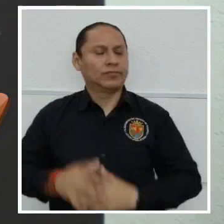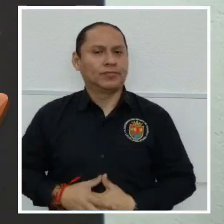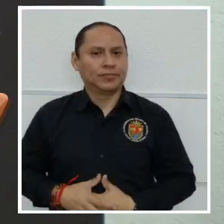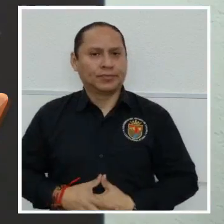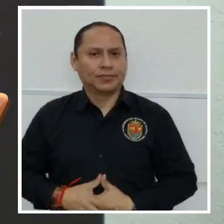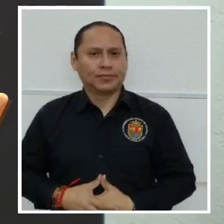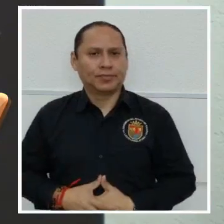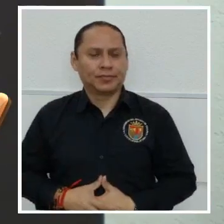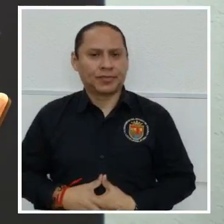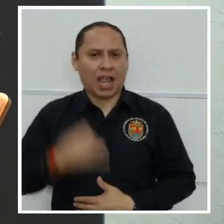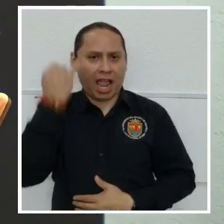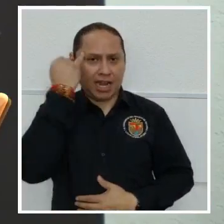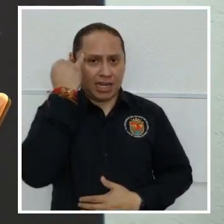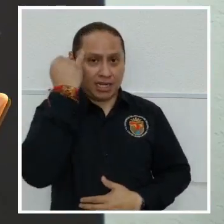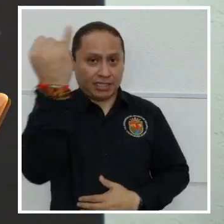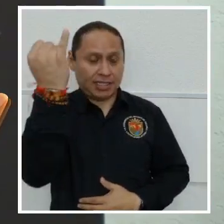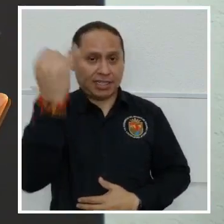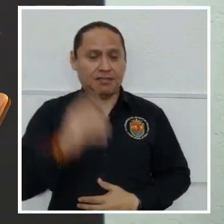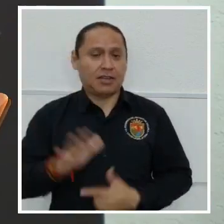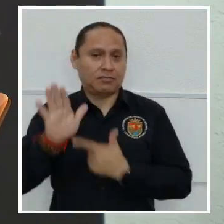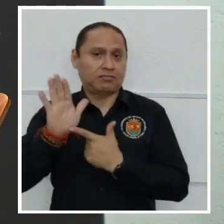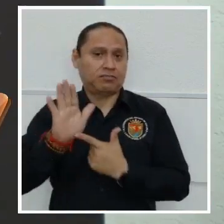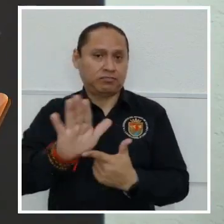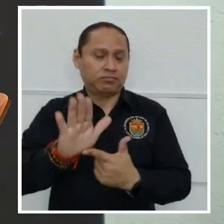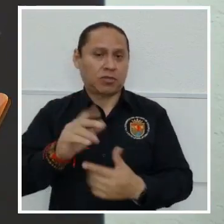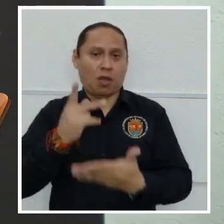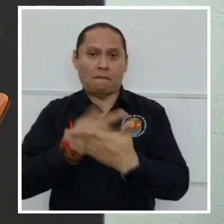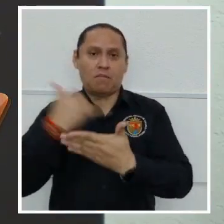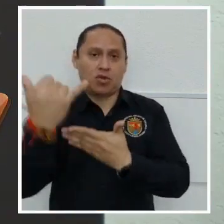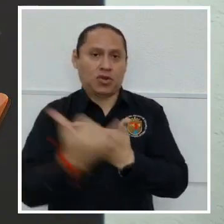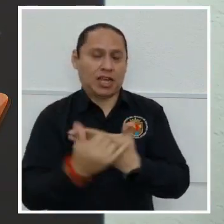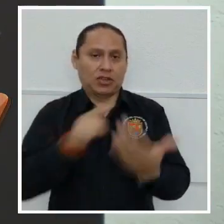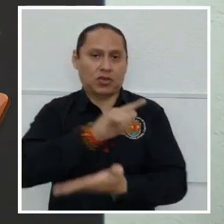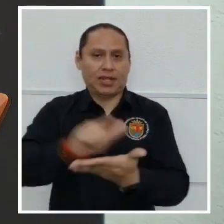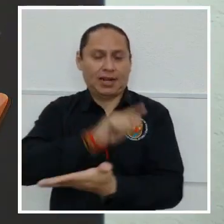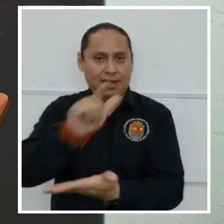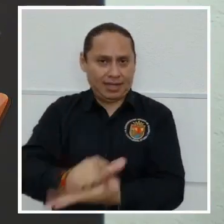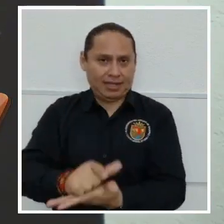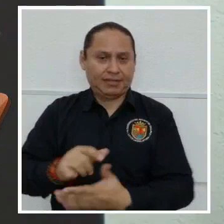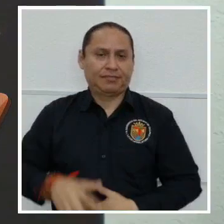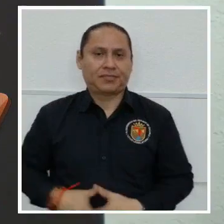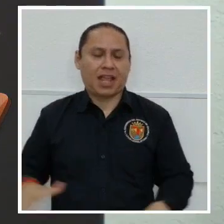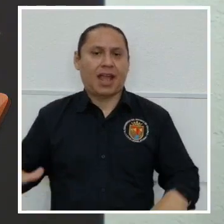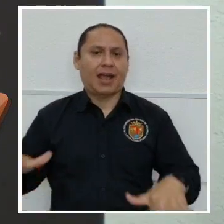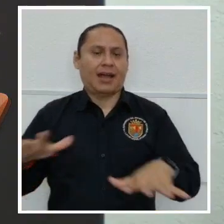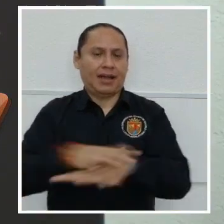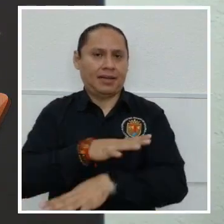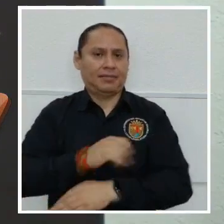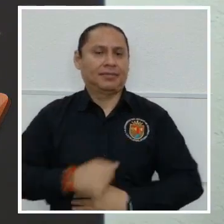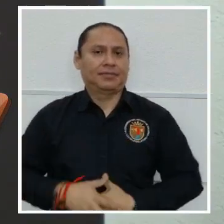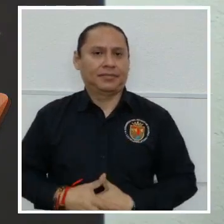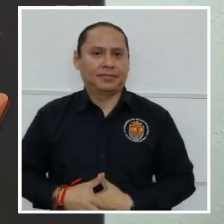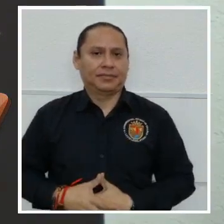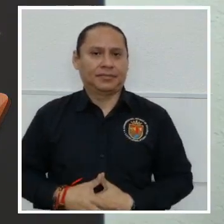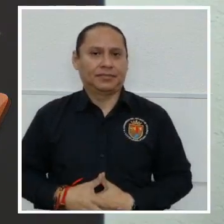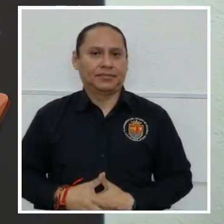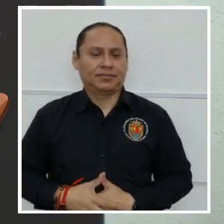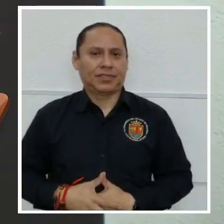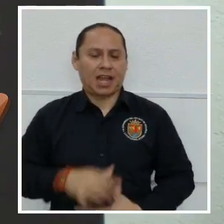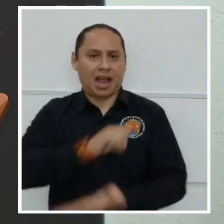esta iniciativa con proyecto de decreto que reforma el